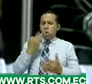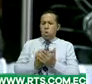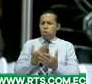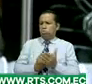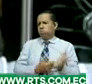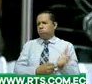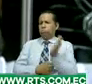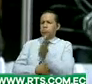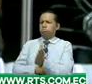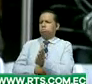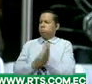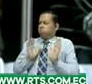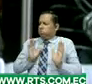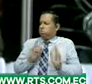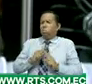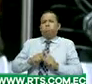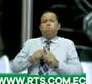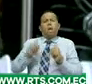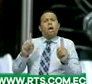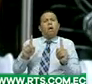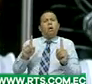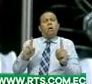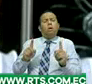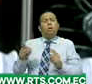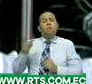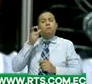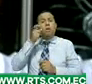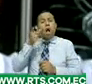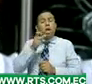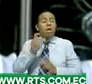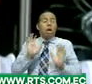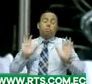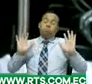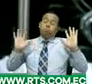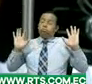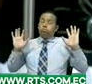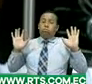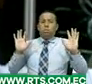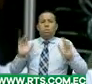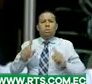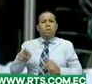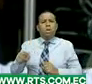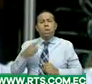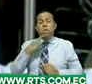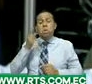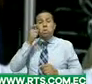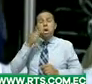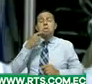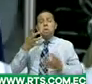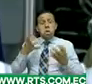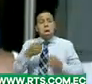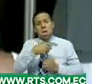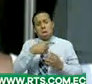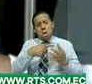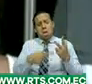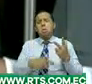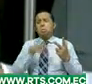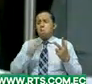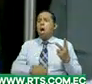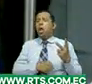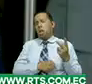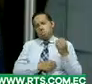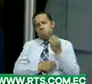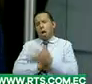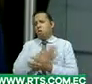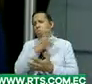no es necesario, sino que Fiscalía debe fundamentar la razón del por qué pide prisión preventiva, lo cual no lo ha hecho en este